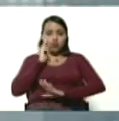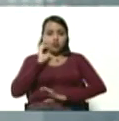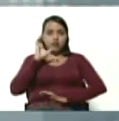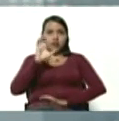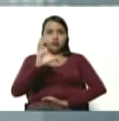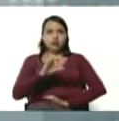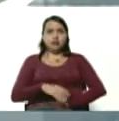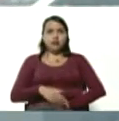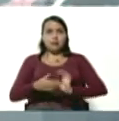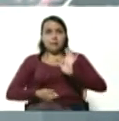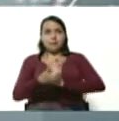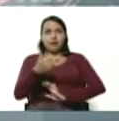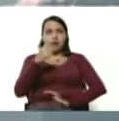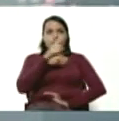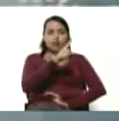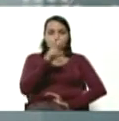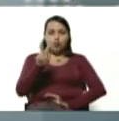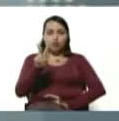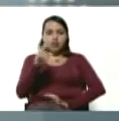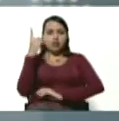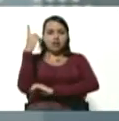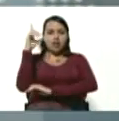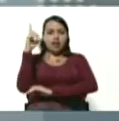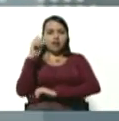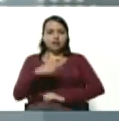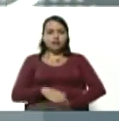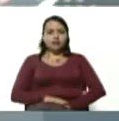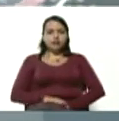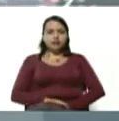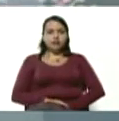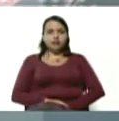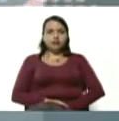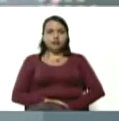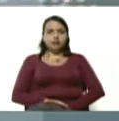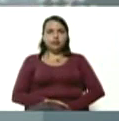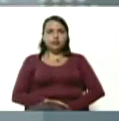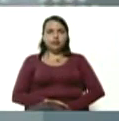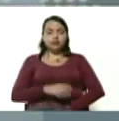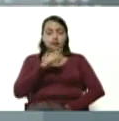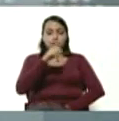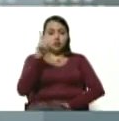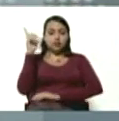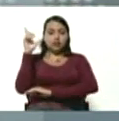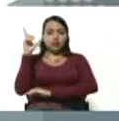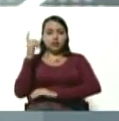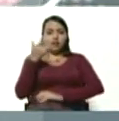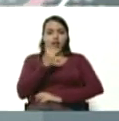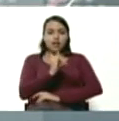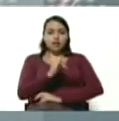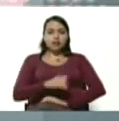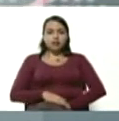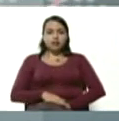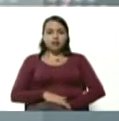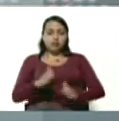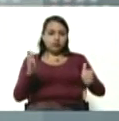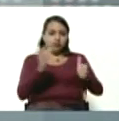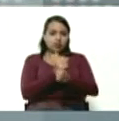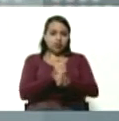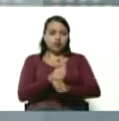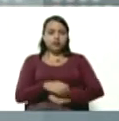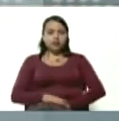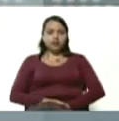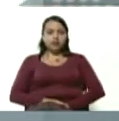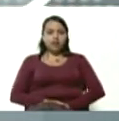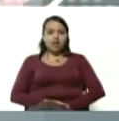12 casos del estado de Lara. 11 casos del estado de Lara están localizados en el municipio